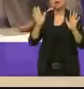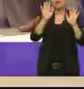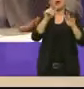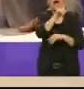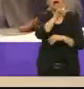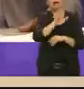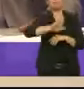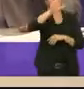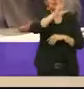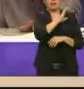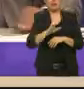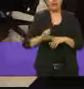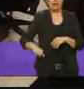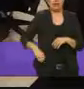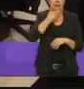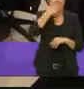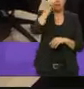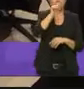¿Levantó la mano el candidato Taboada?